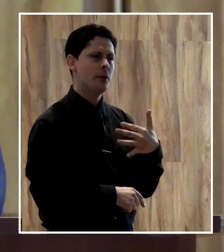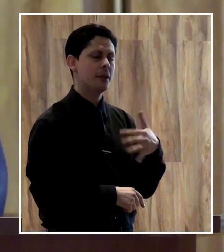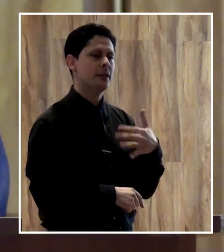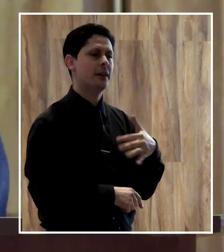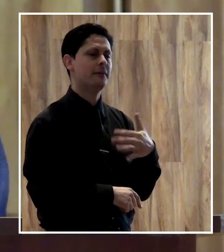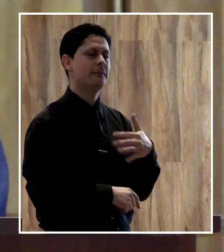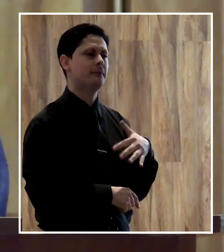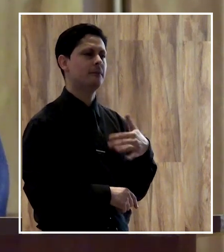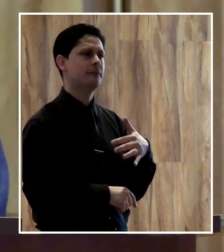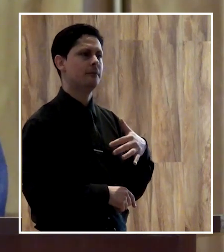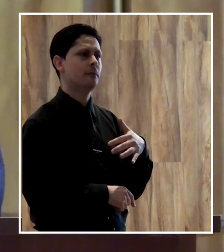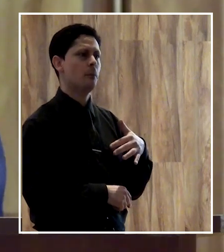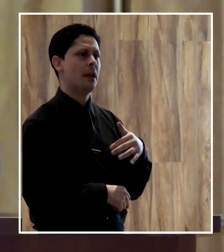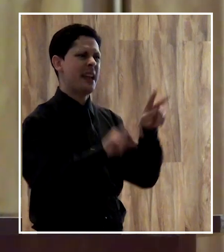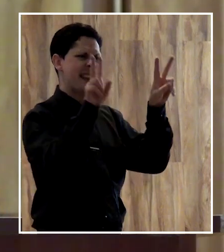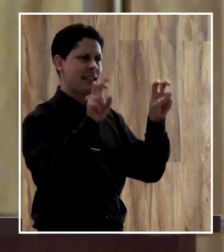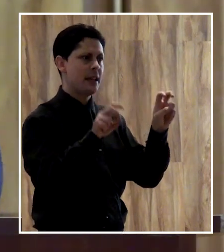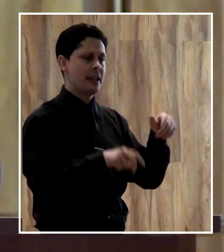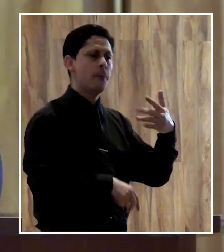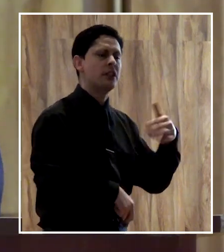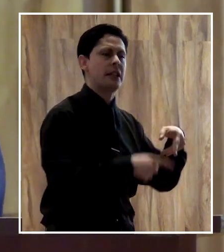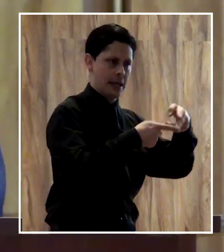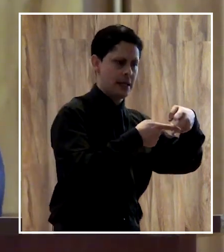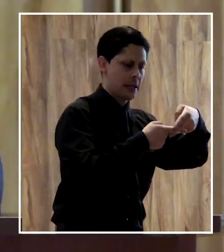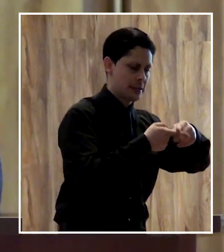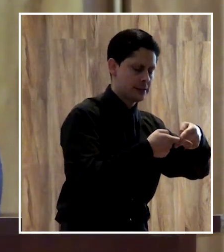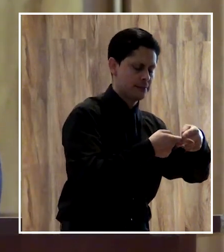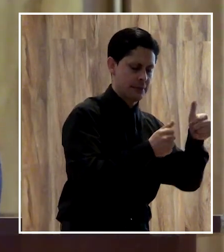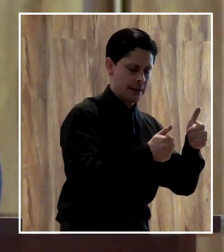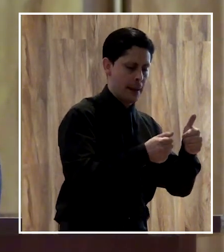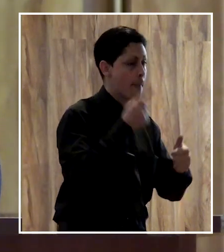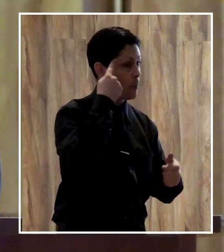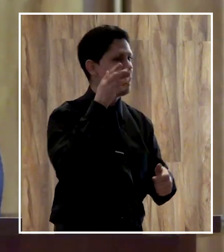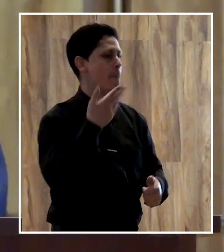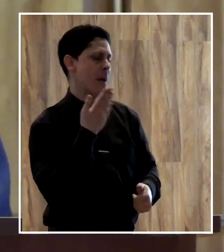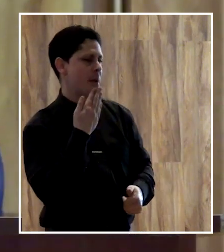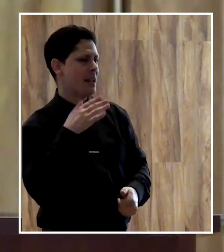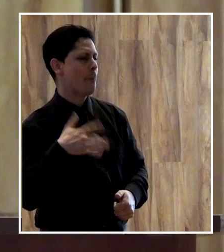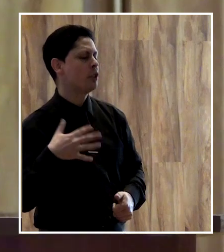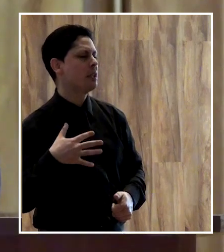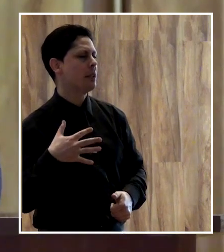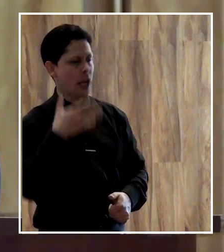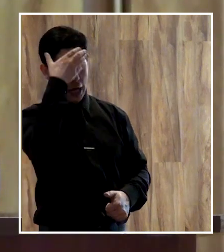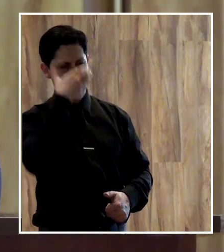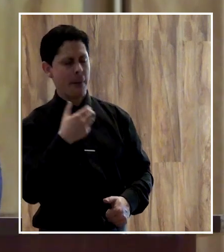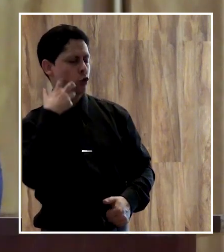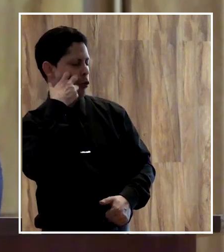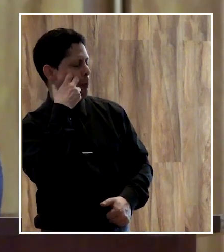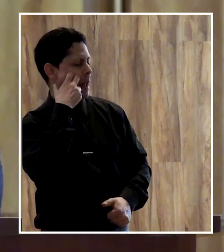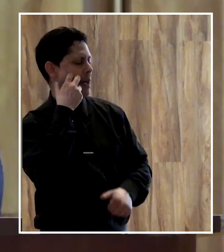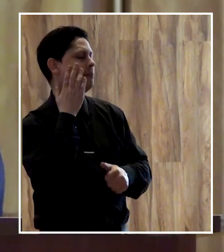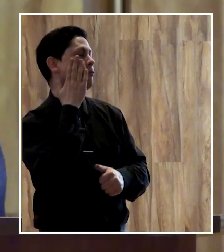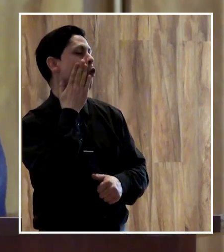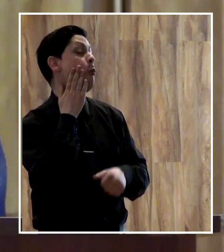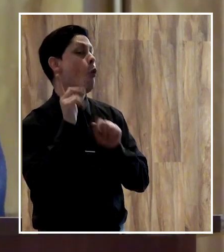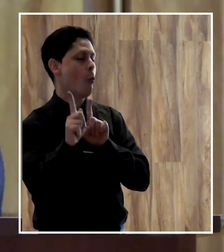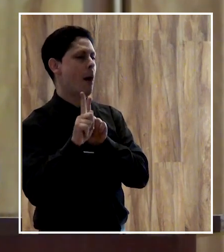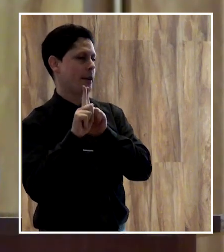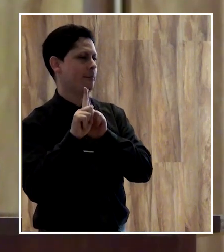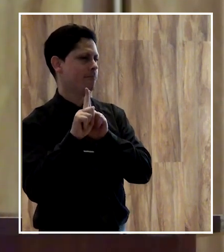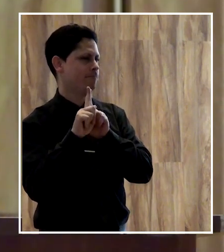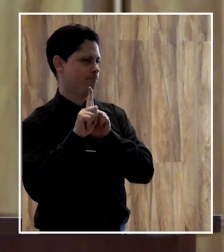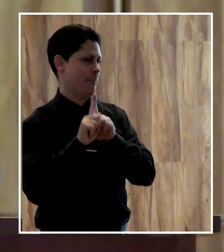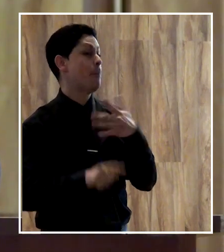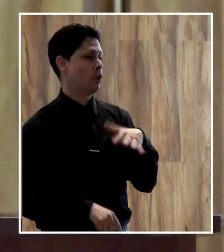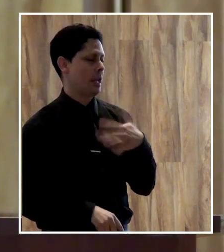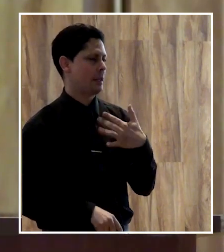importa la parte técnica, sino que es muy importante la parte humana, ¿no? Y quería destacar esto también porque me parece muy